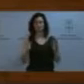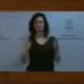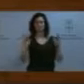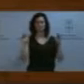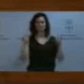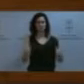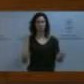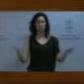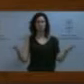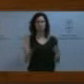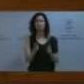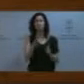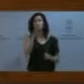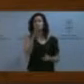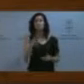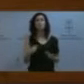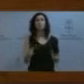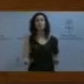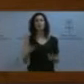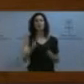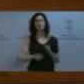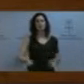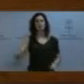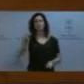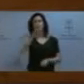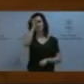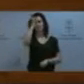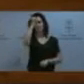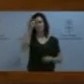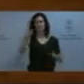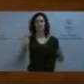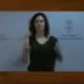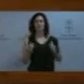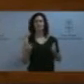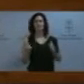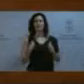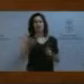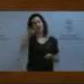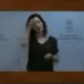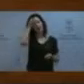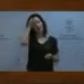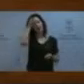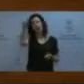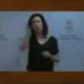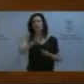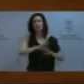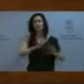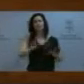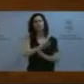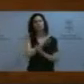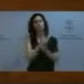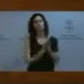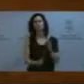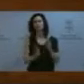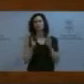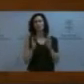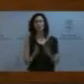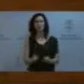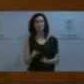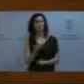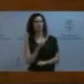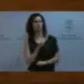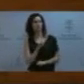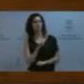decir cuál es que los cabraliegos y las cabraliegas están hartos, están cansados de tener que estar